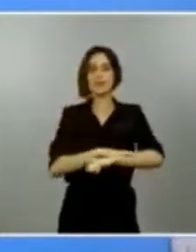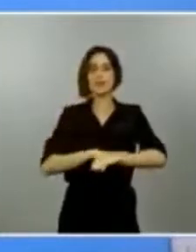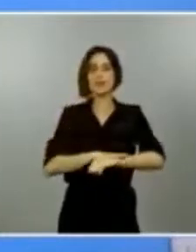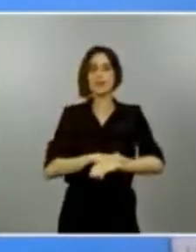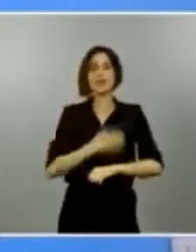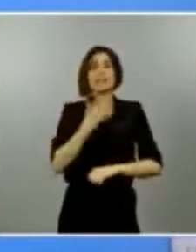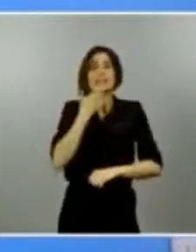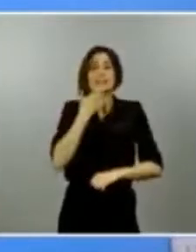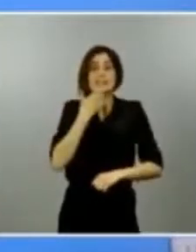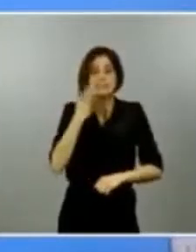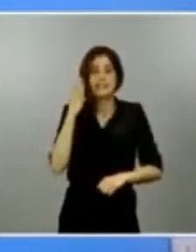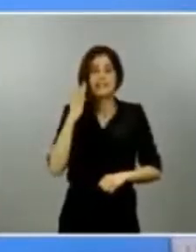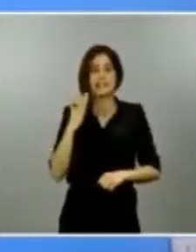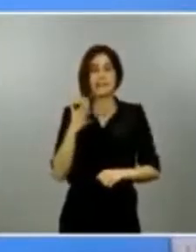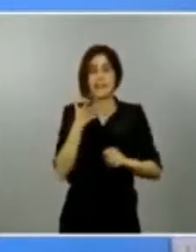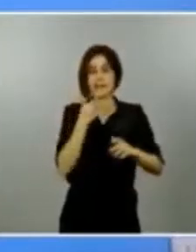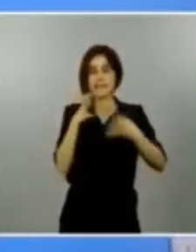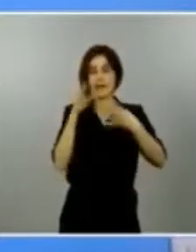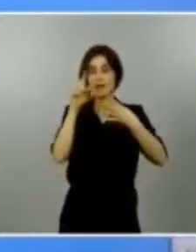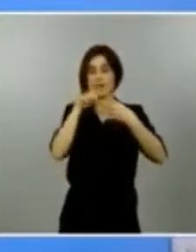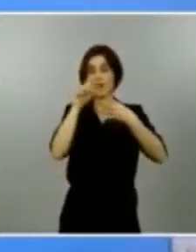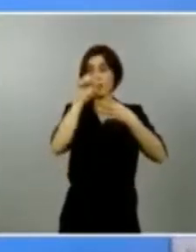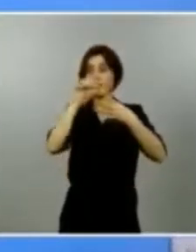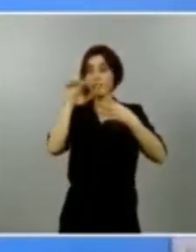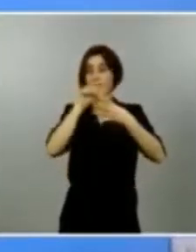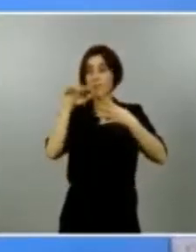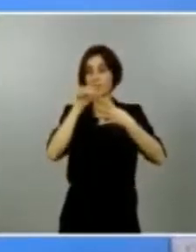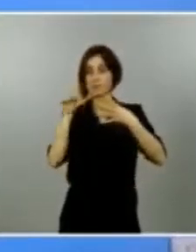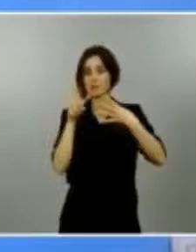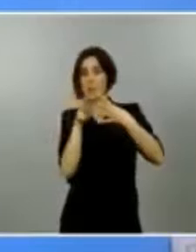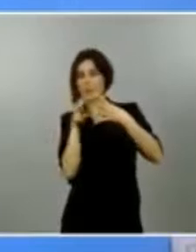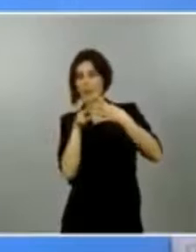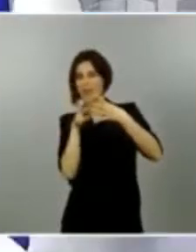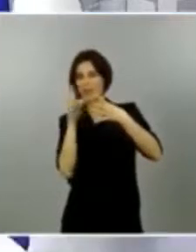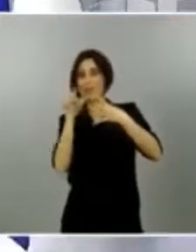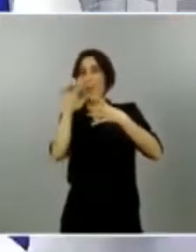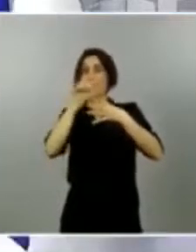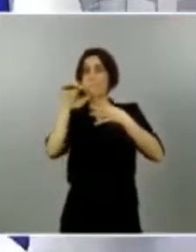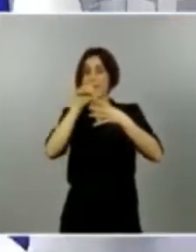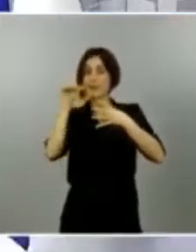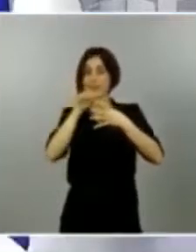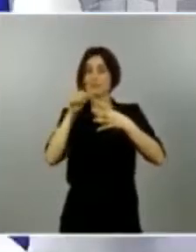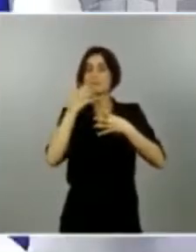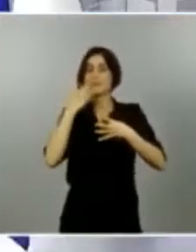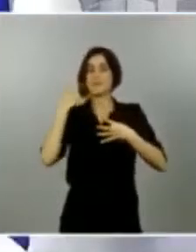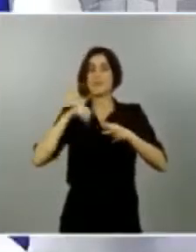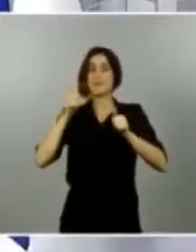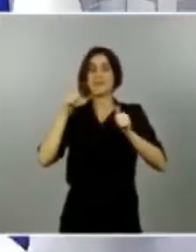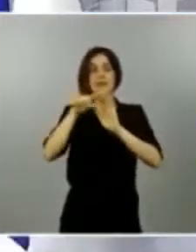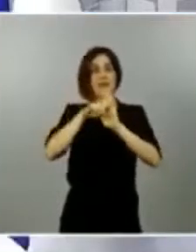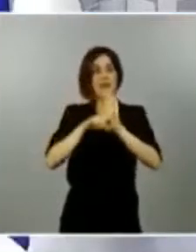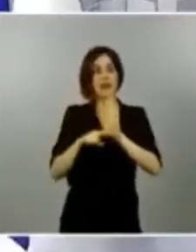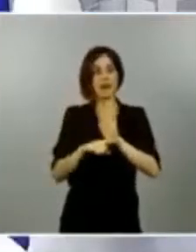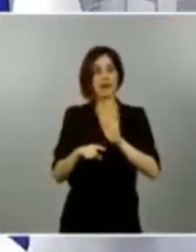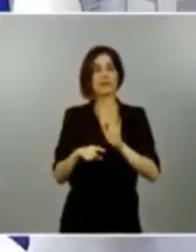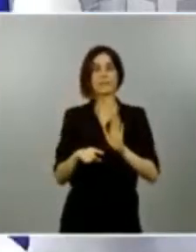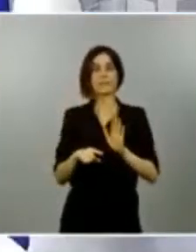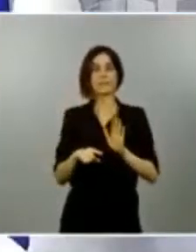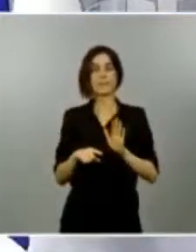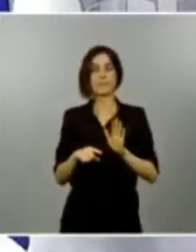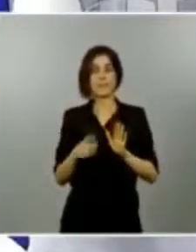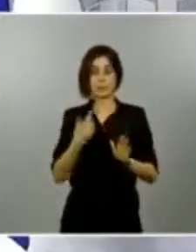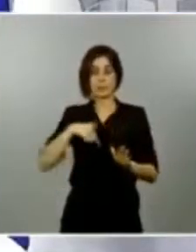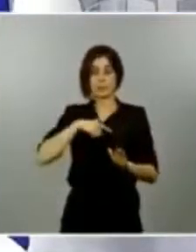principios de marzo en lugar a mediados vuelve a ser el ratio de mortalidad por millón de habitantes sería más parecido al de otros países